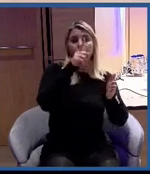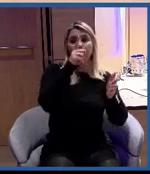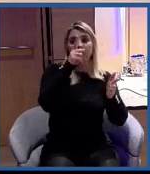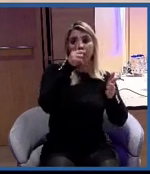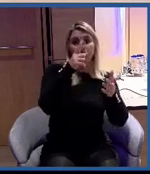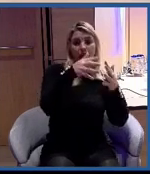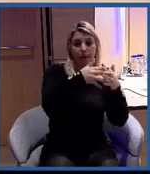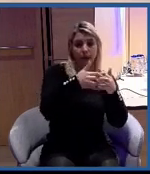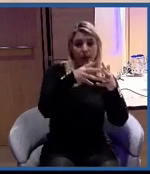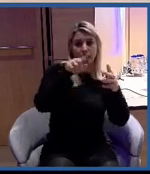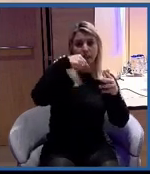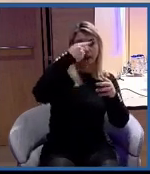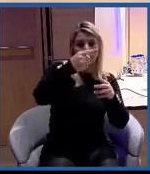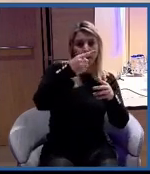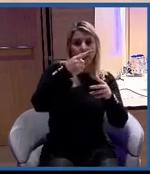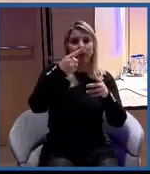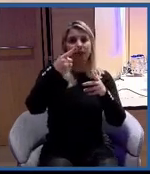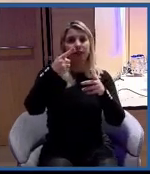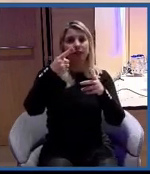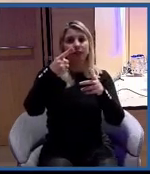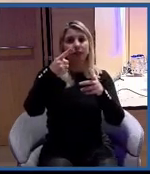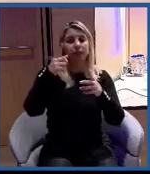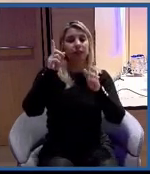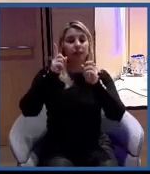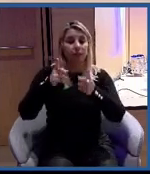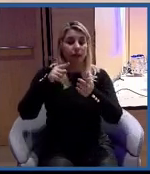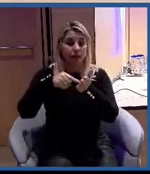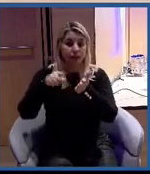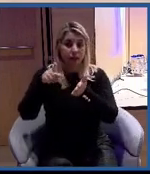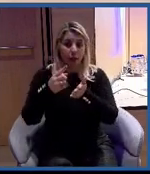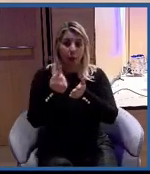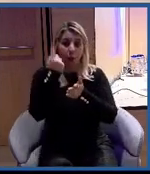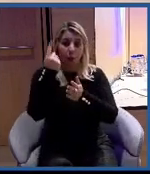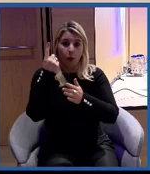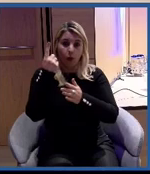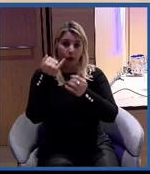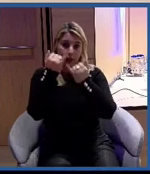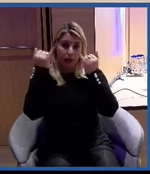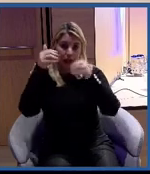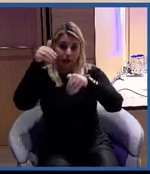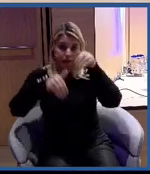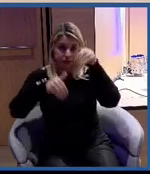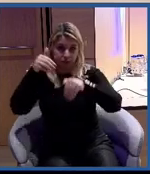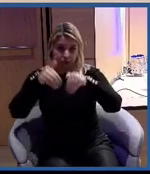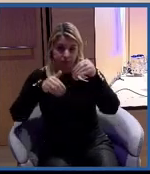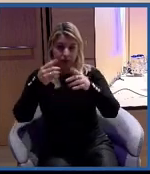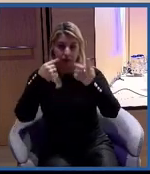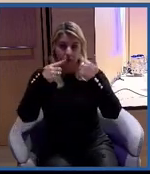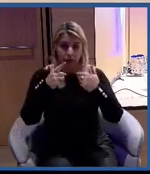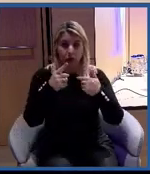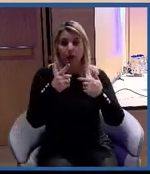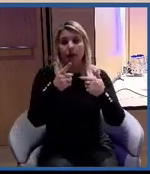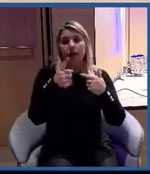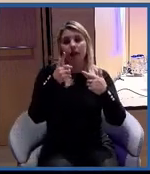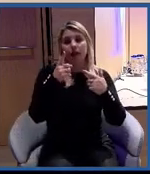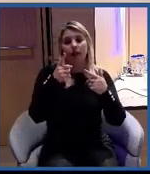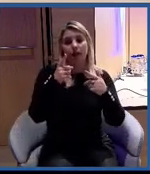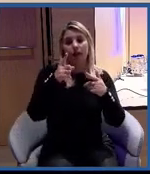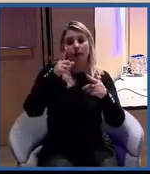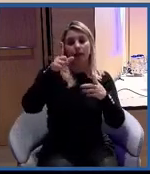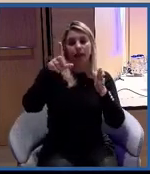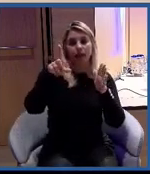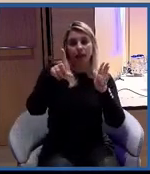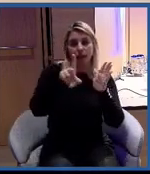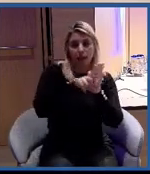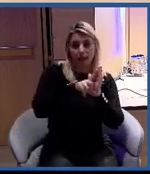corporaciones municipales nosotros tenemos elecciones un solo día no se parten legislativas judicial legislativas